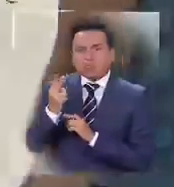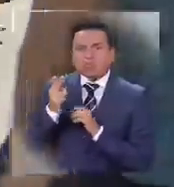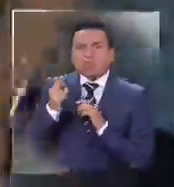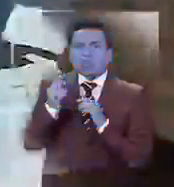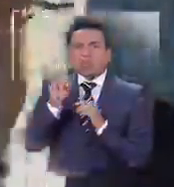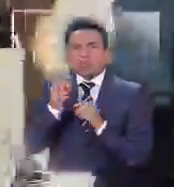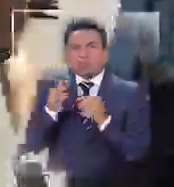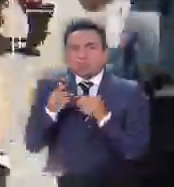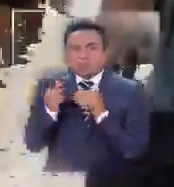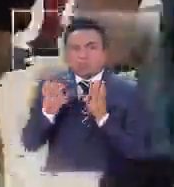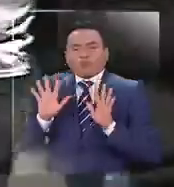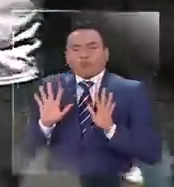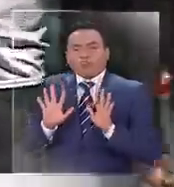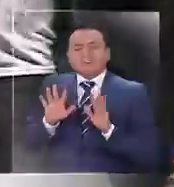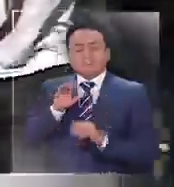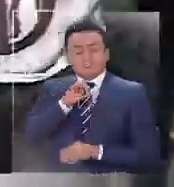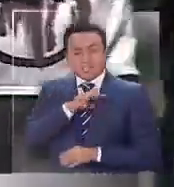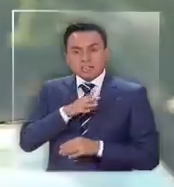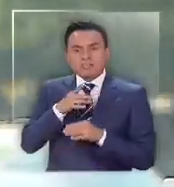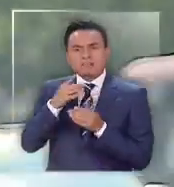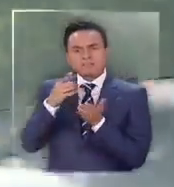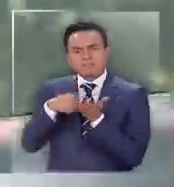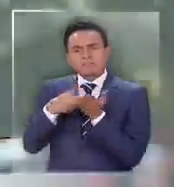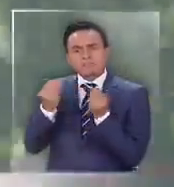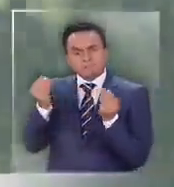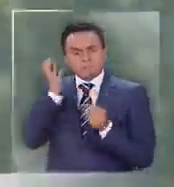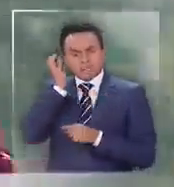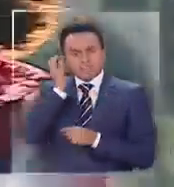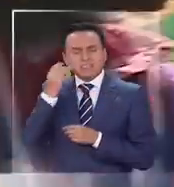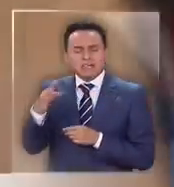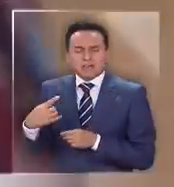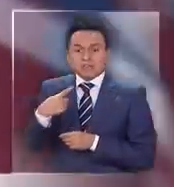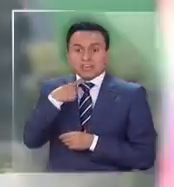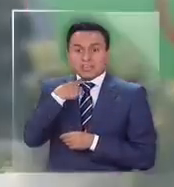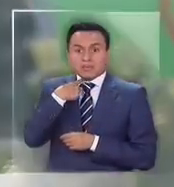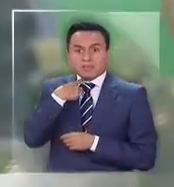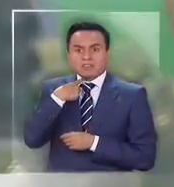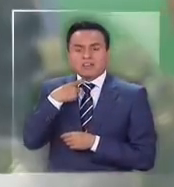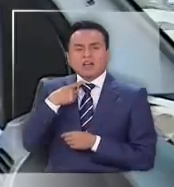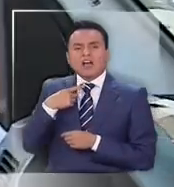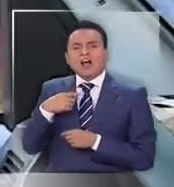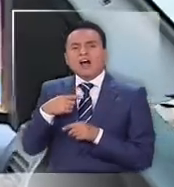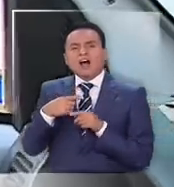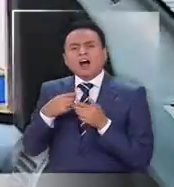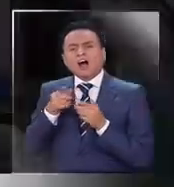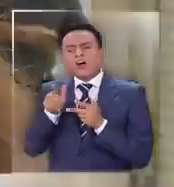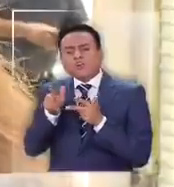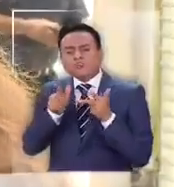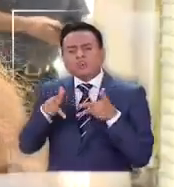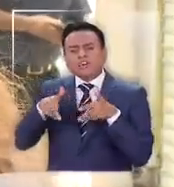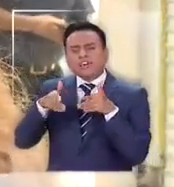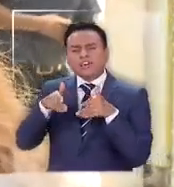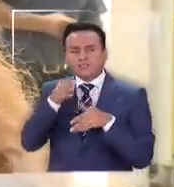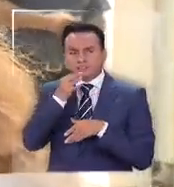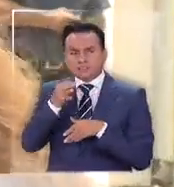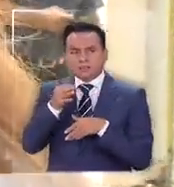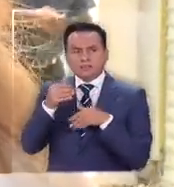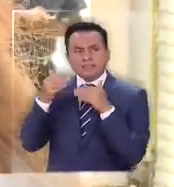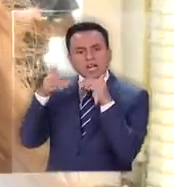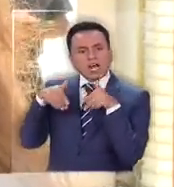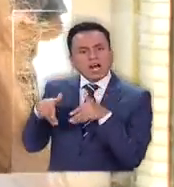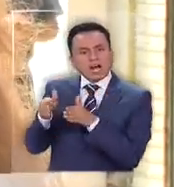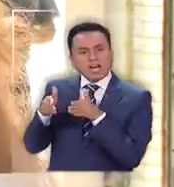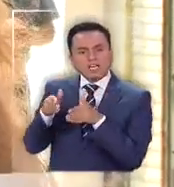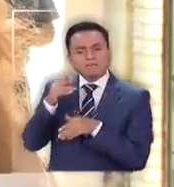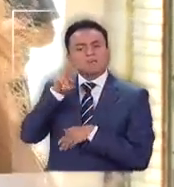Sea como sea, en Chile miles de mujeres han sido víctimas del acoso callejero. De repente vas por la calle, un tipo mira